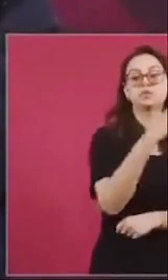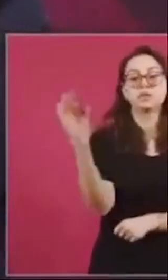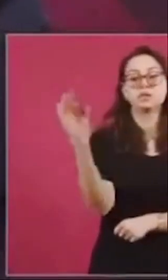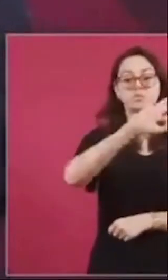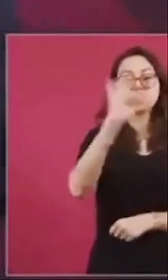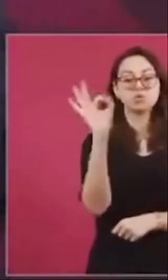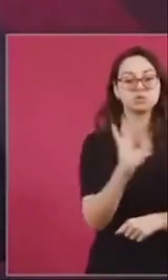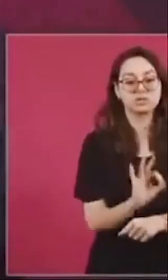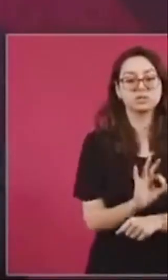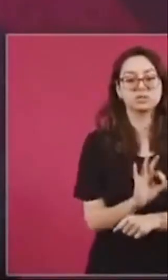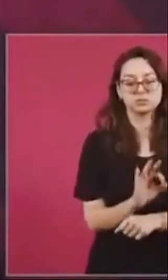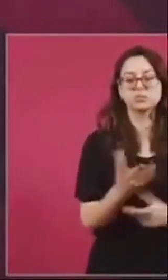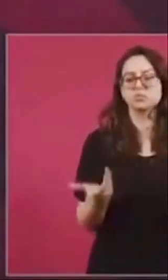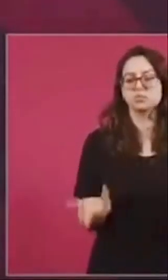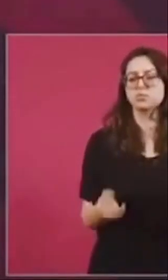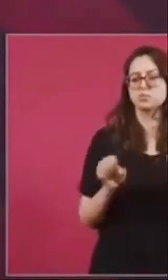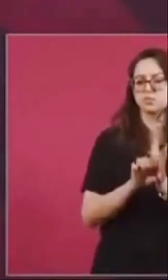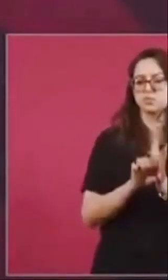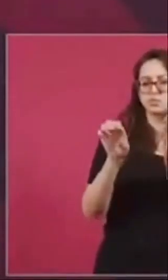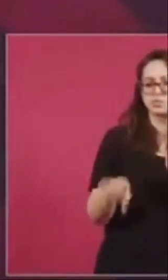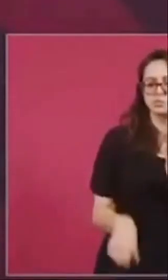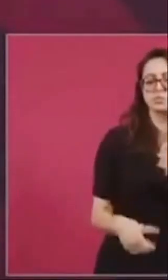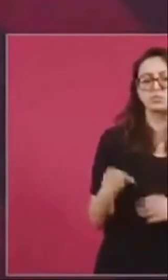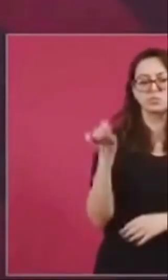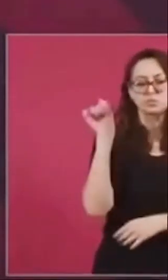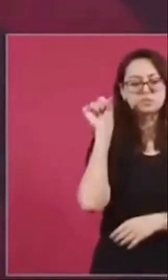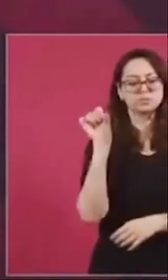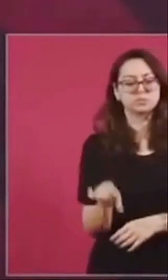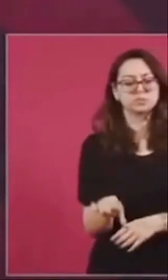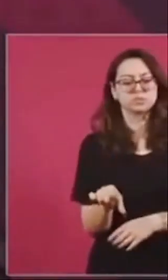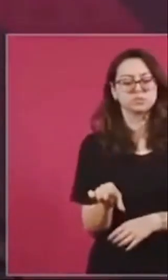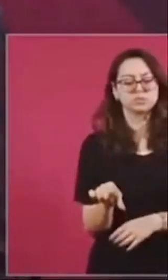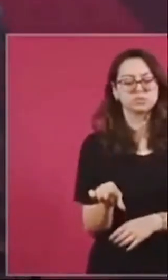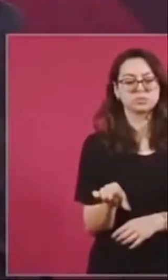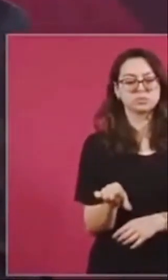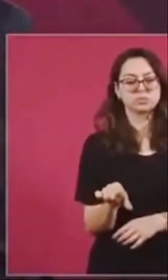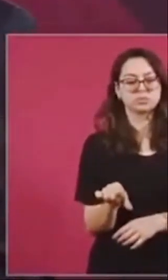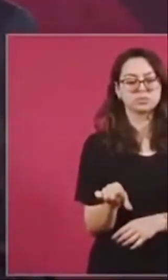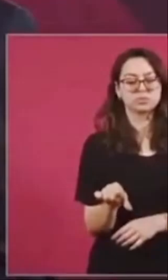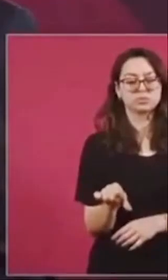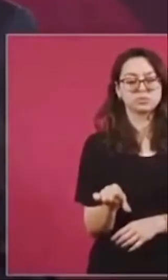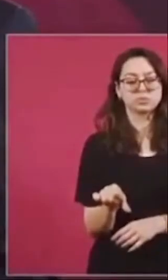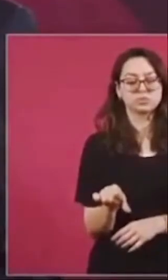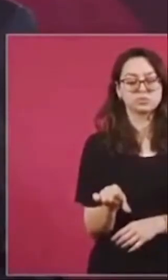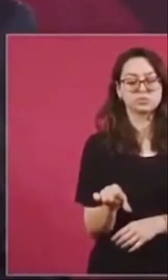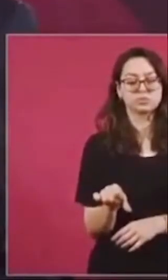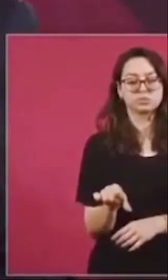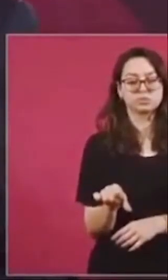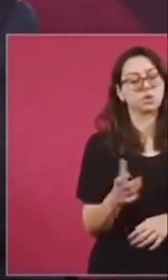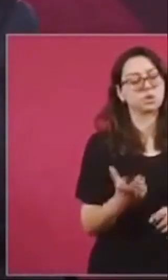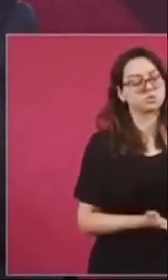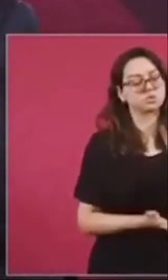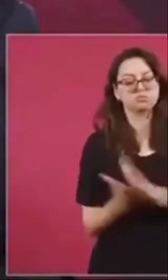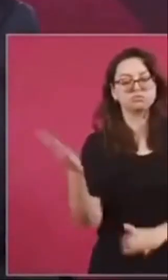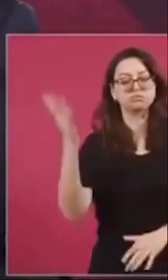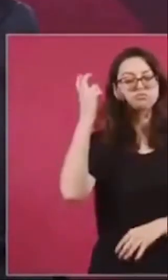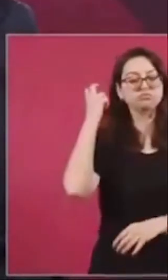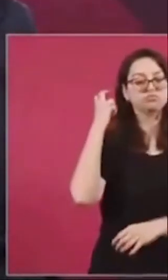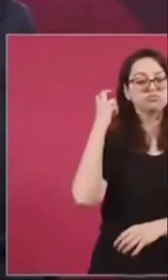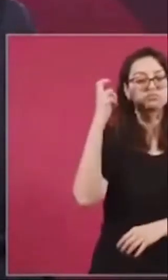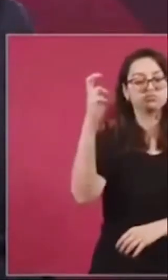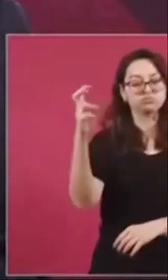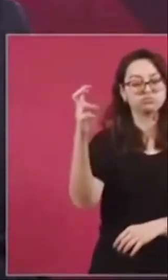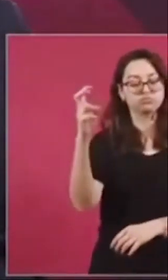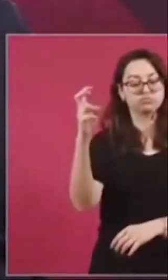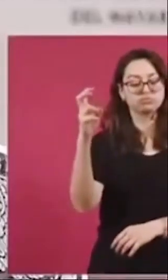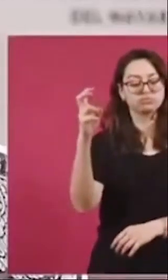estas giras del bienestar, ¿no? Donde entrega recursos públicos, se reúne toda la gente a darle las gracias por las pensiones, y él